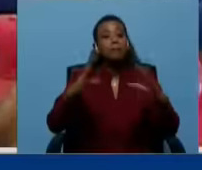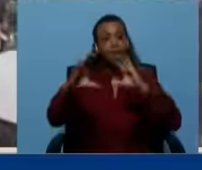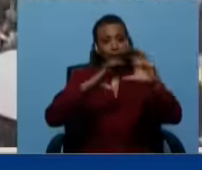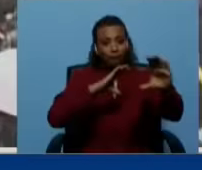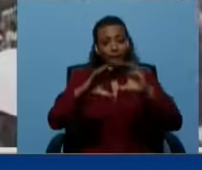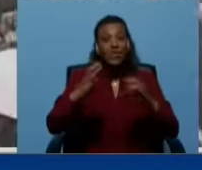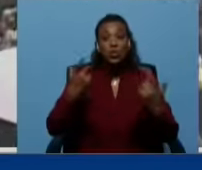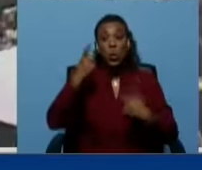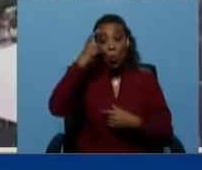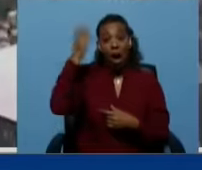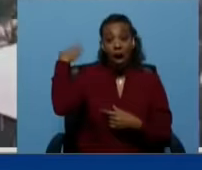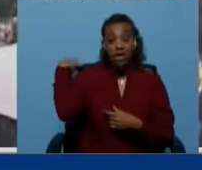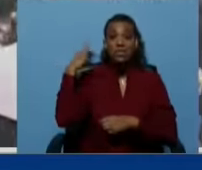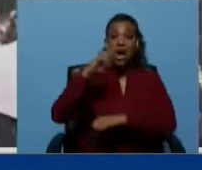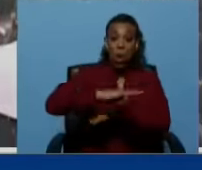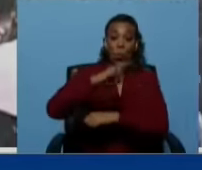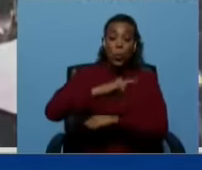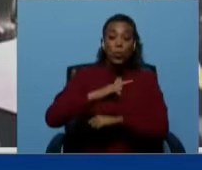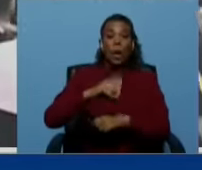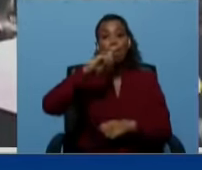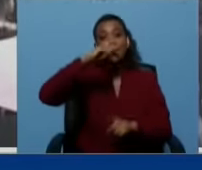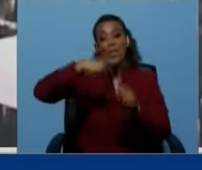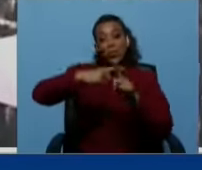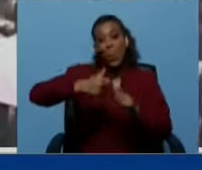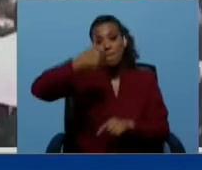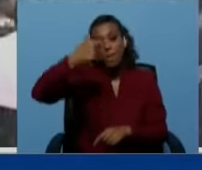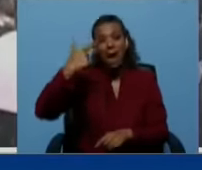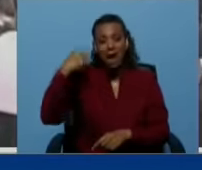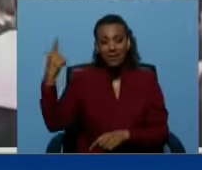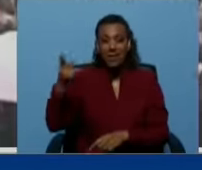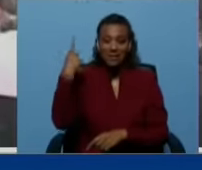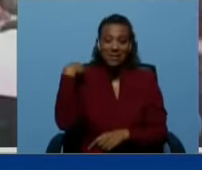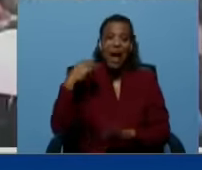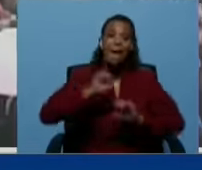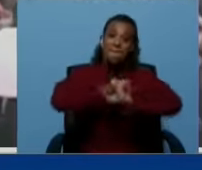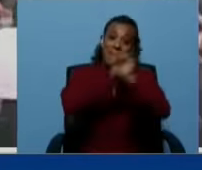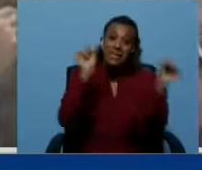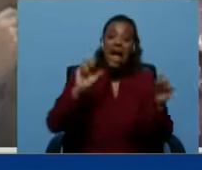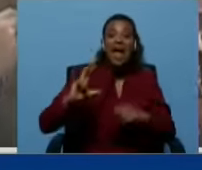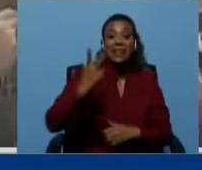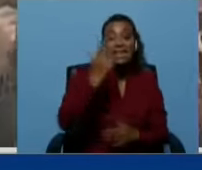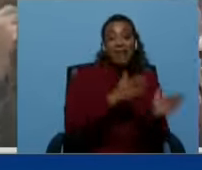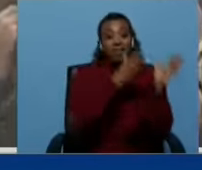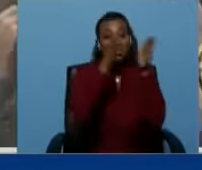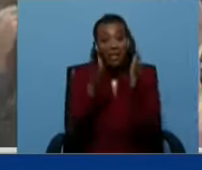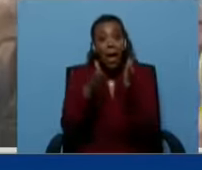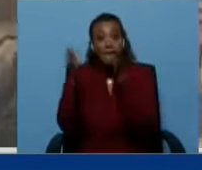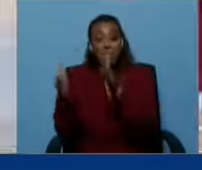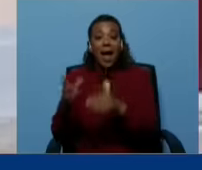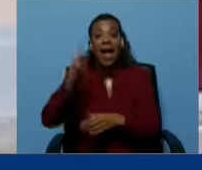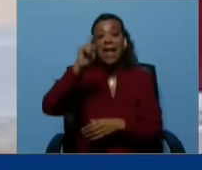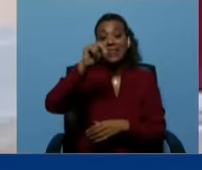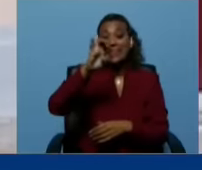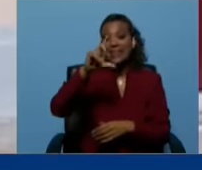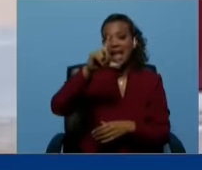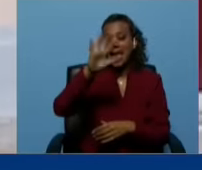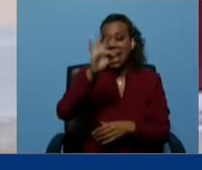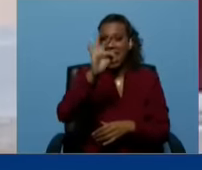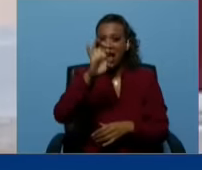y yo ayer lo hice en el programa Con Maduro Más. Ayer empezó la tercera temporada en Netflix de Con Maduro